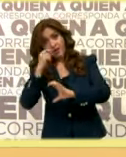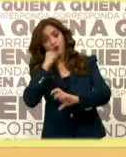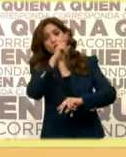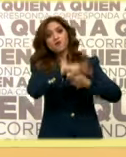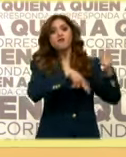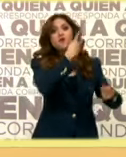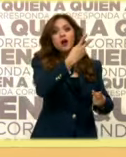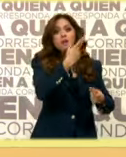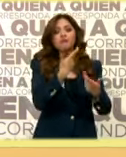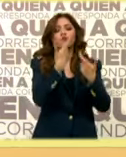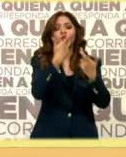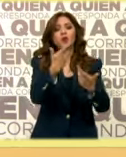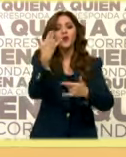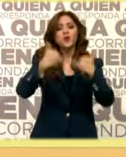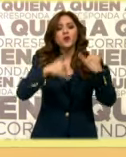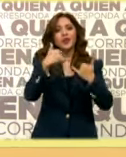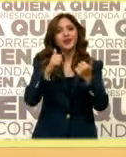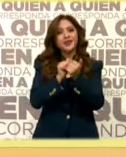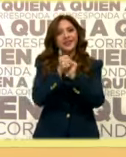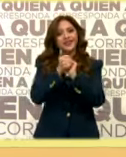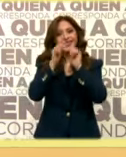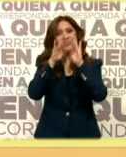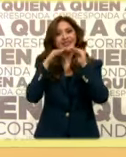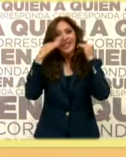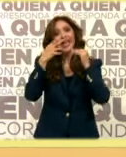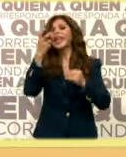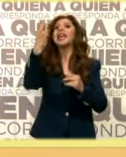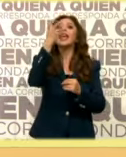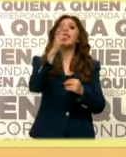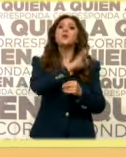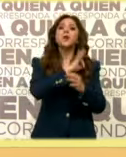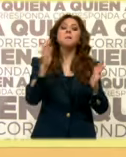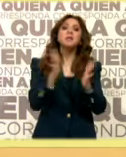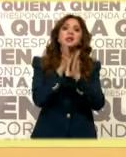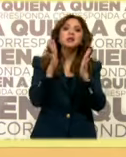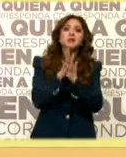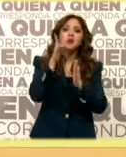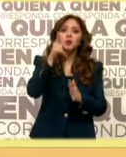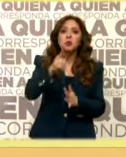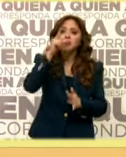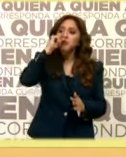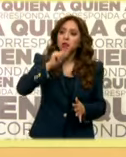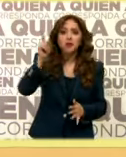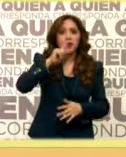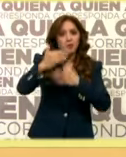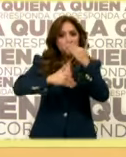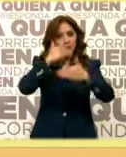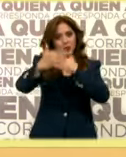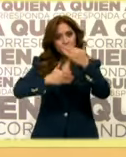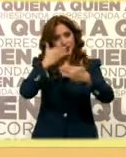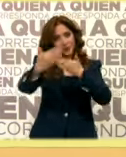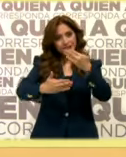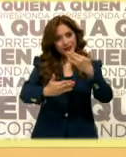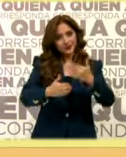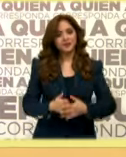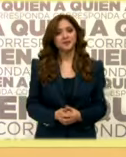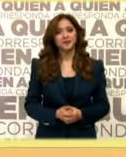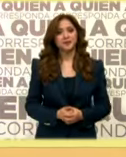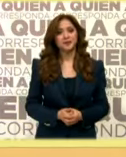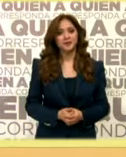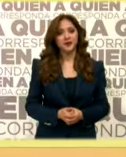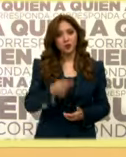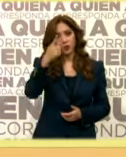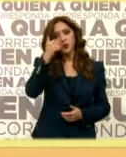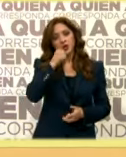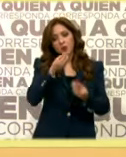van a recibir un juguete y vamos a tener sonrisas. Eso es participar. No te quita nada y damos mucho. O sea, así es. Das mucho sin que te quite